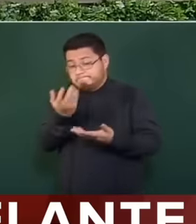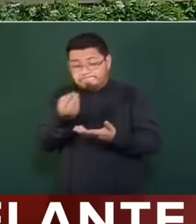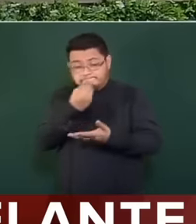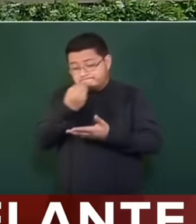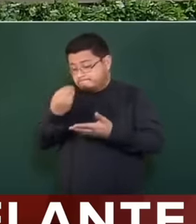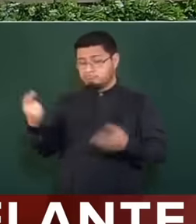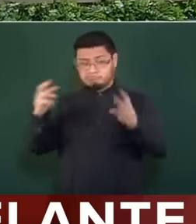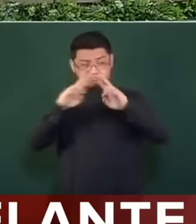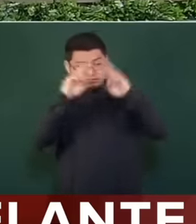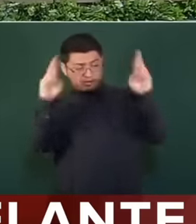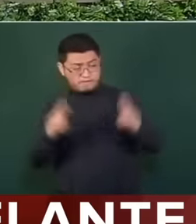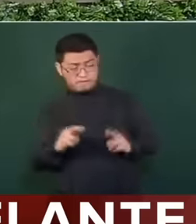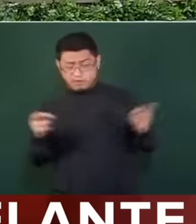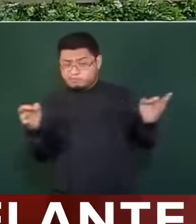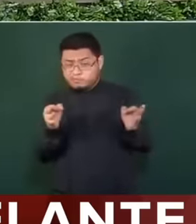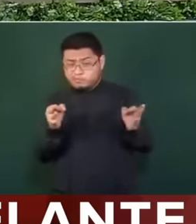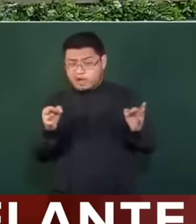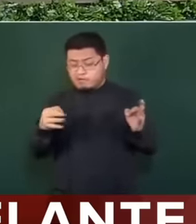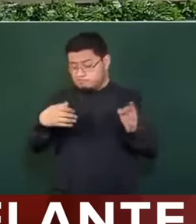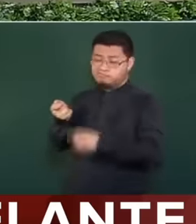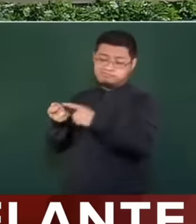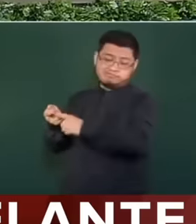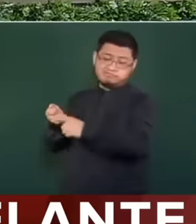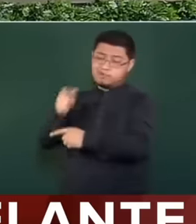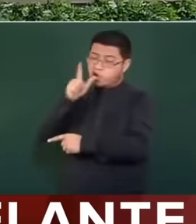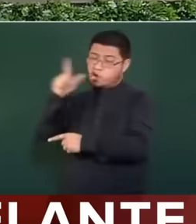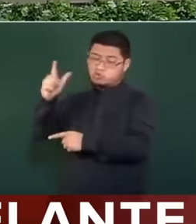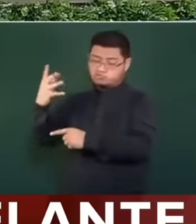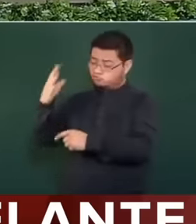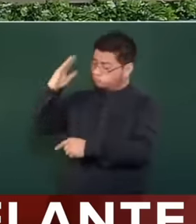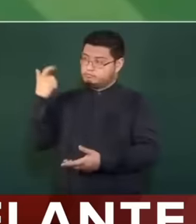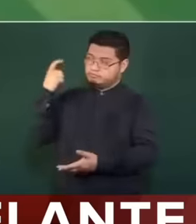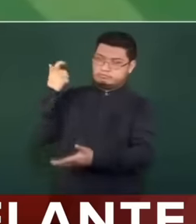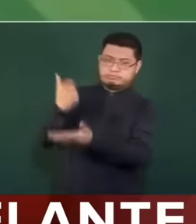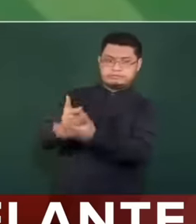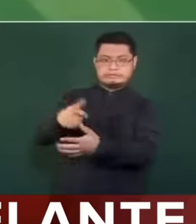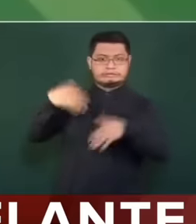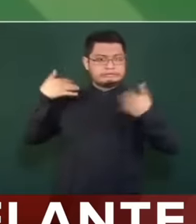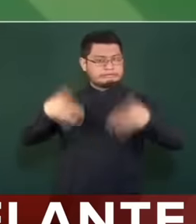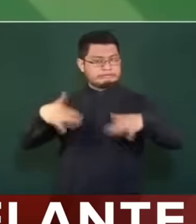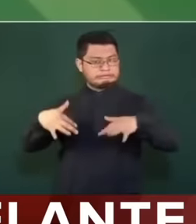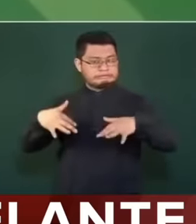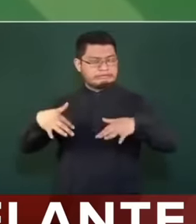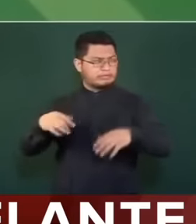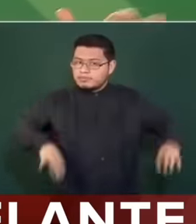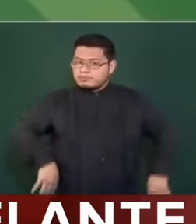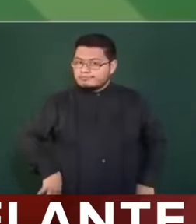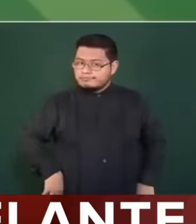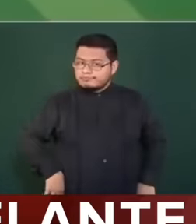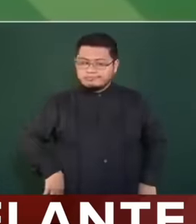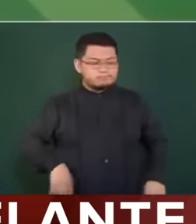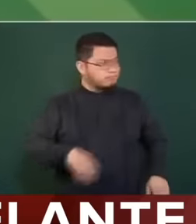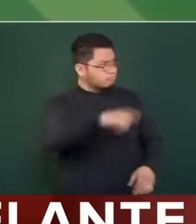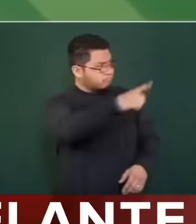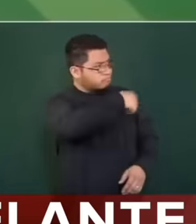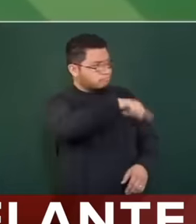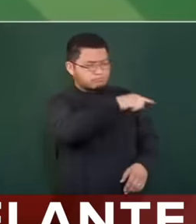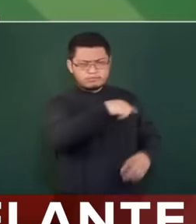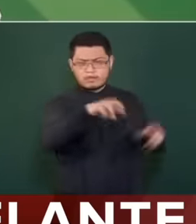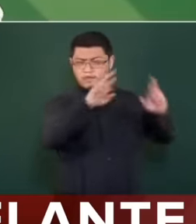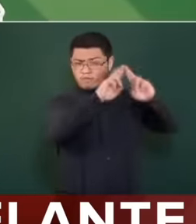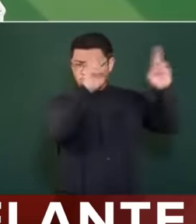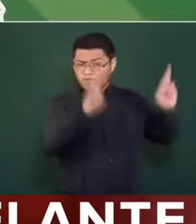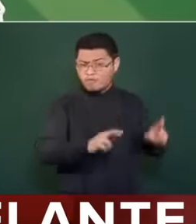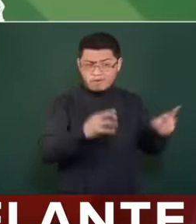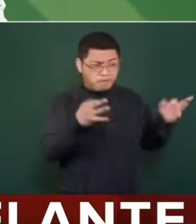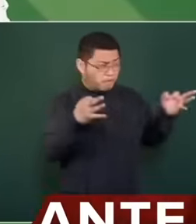pagar mucha luz. Vayan a Oxxo y van a ver, aunque sea de noche, es como